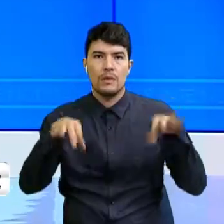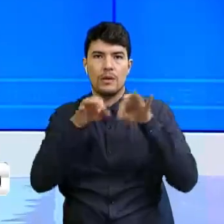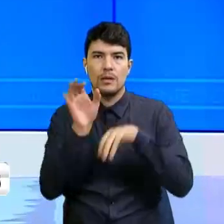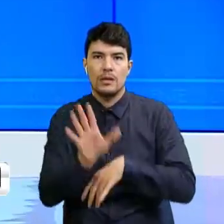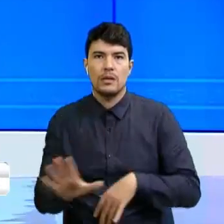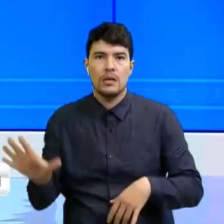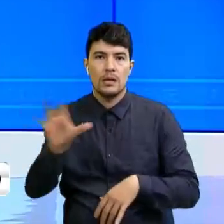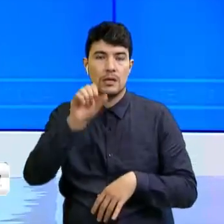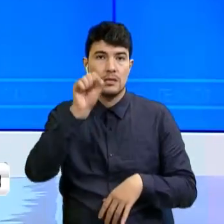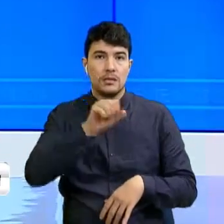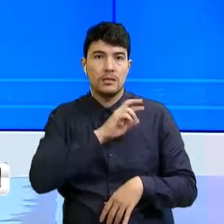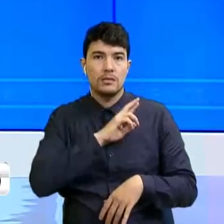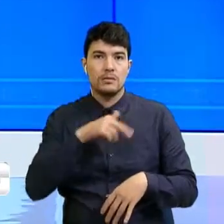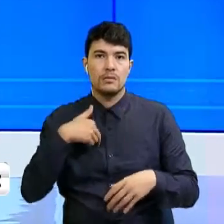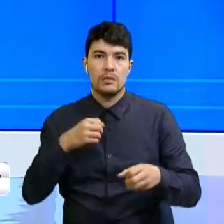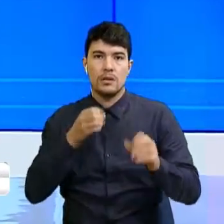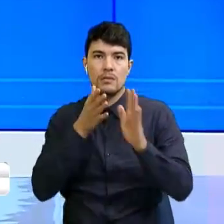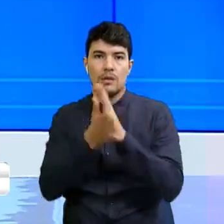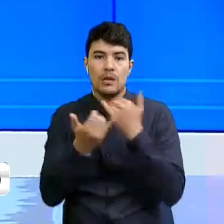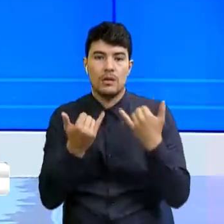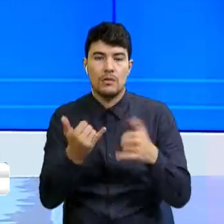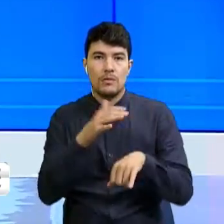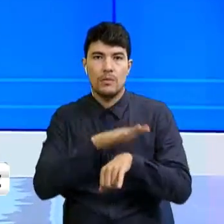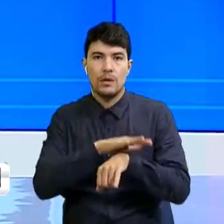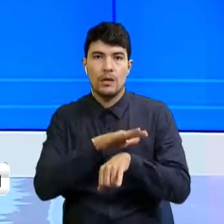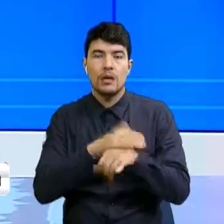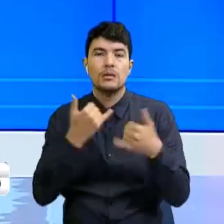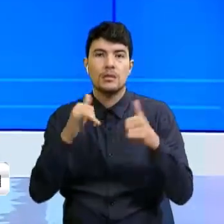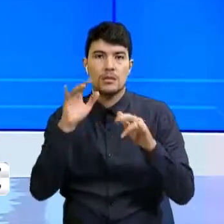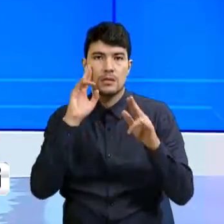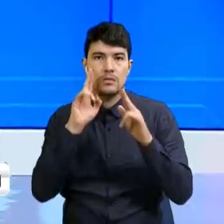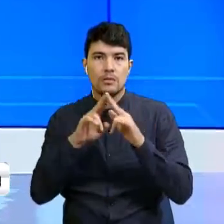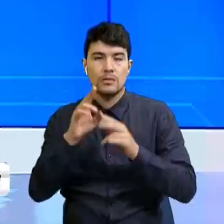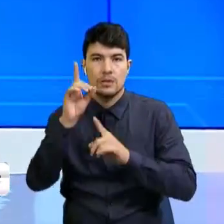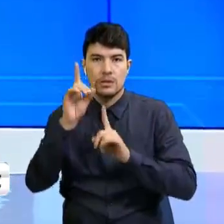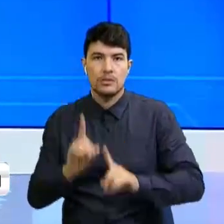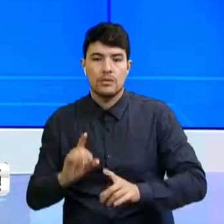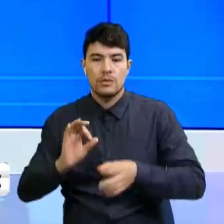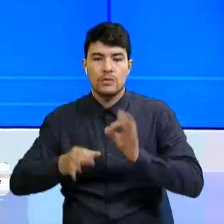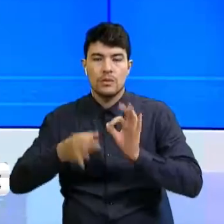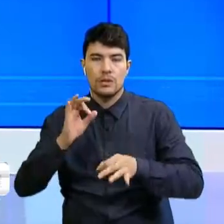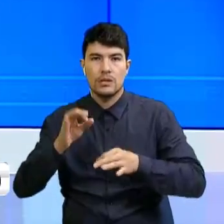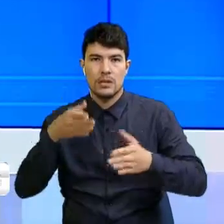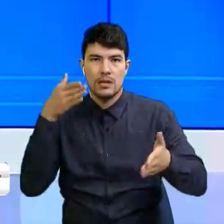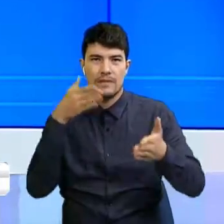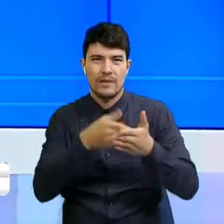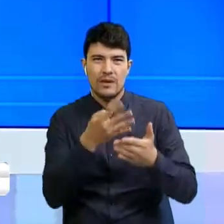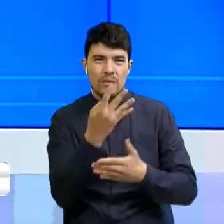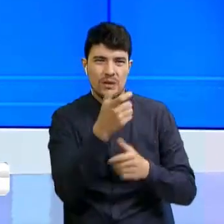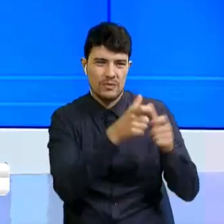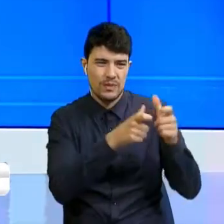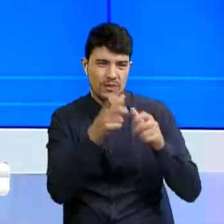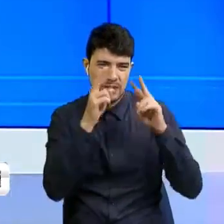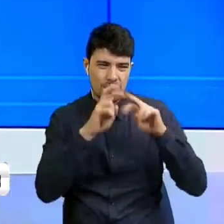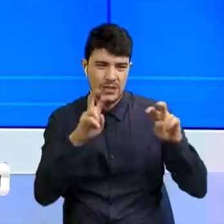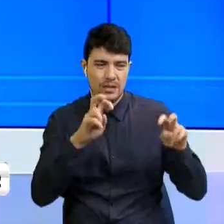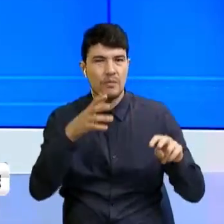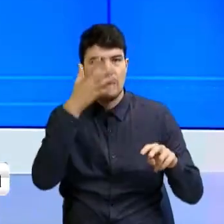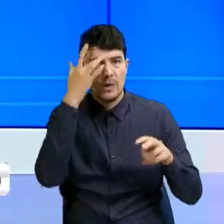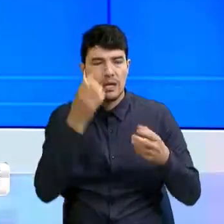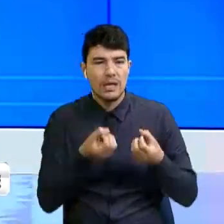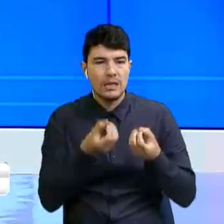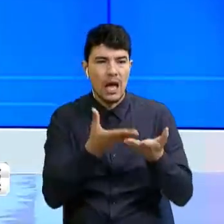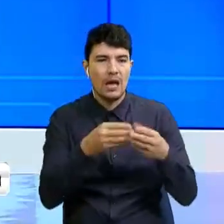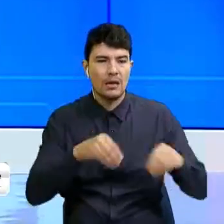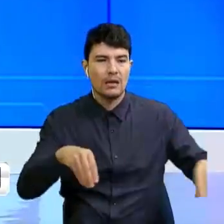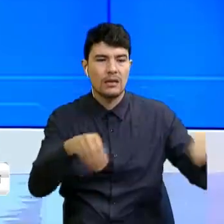en otra parte les contamos que esta tarde podría conocerse en la decisión judicial en contra de las cuatro personas que son investigadas por la entrega de lotes en el